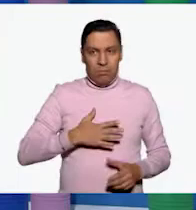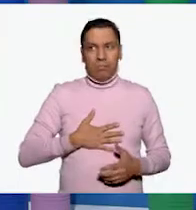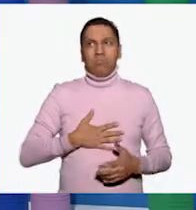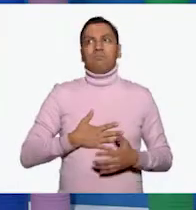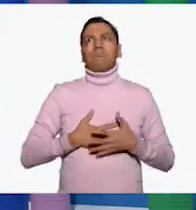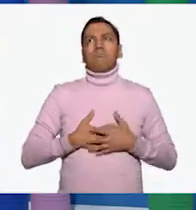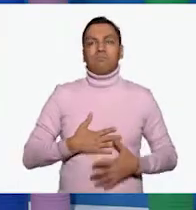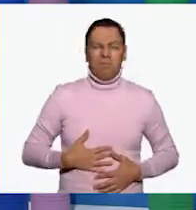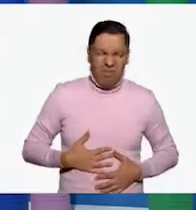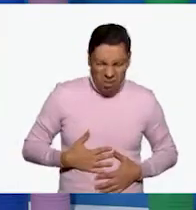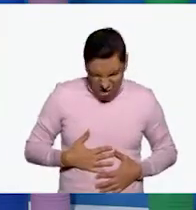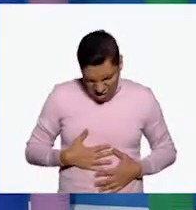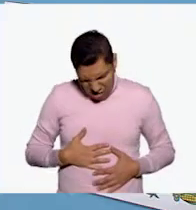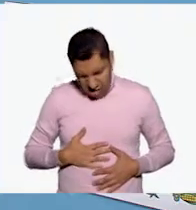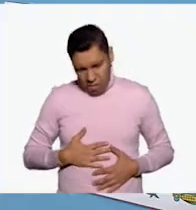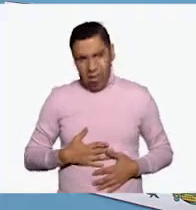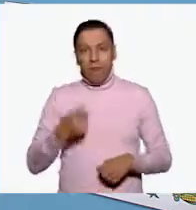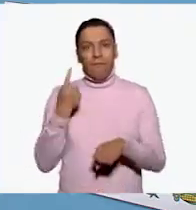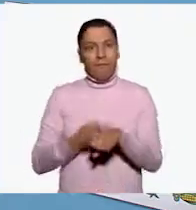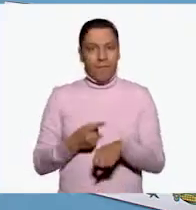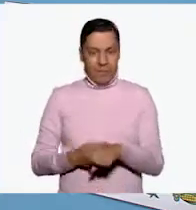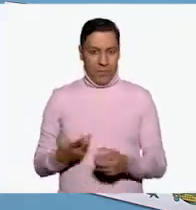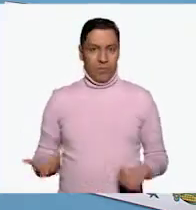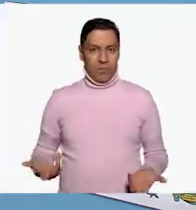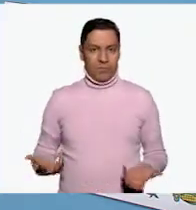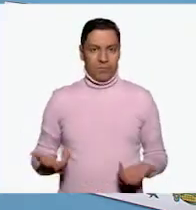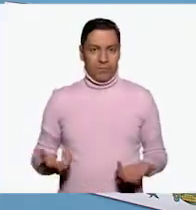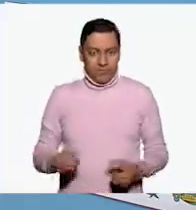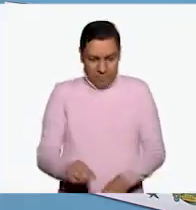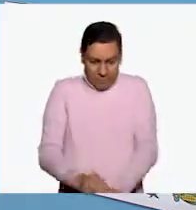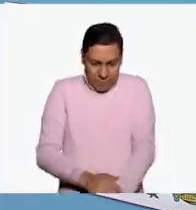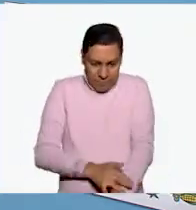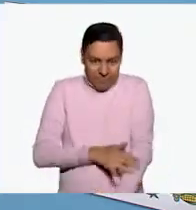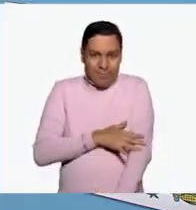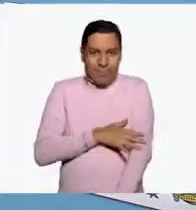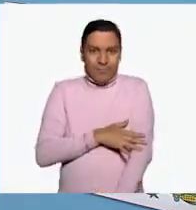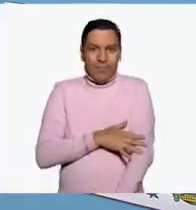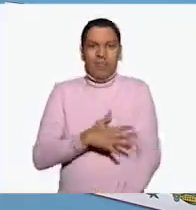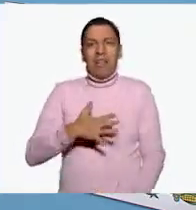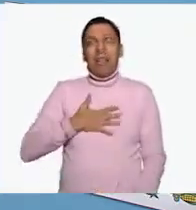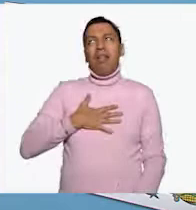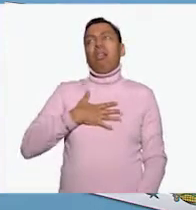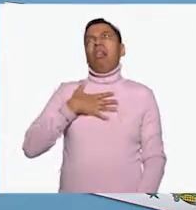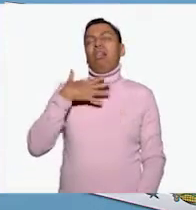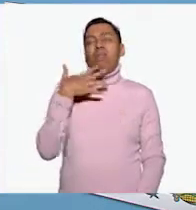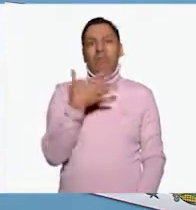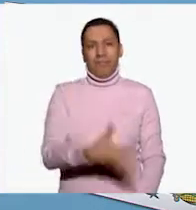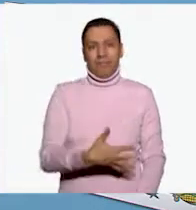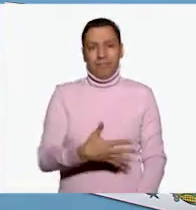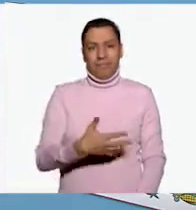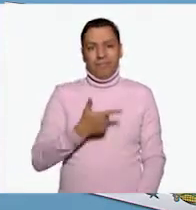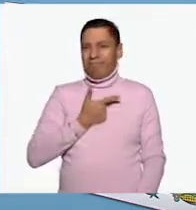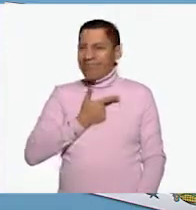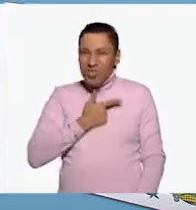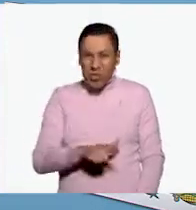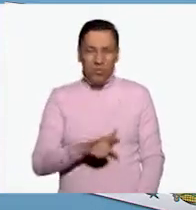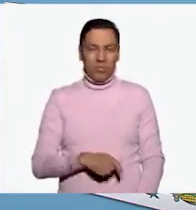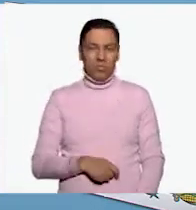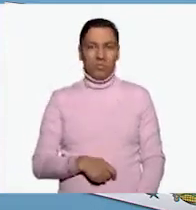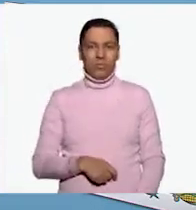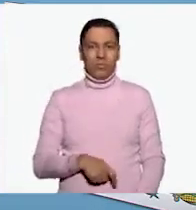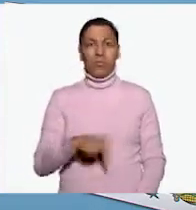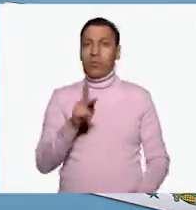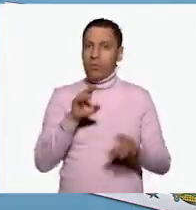asco también es una emoción? ¡Claro! Esta emoción es la que peor nos puede hacer sentir. Sin embargo, es